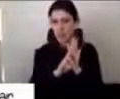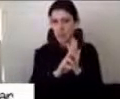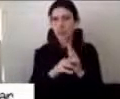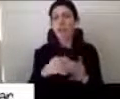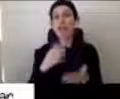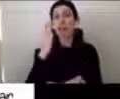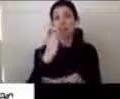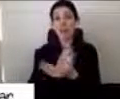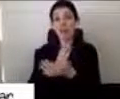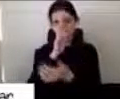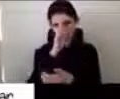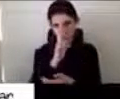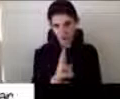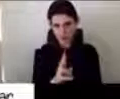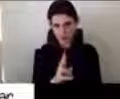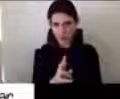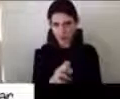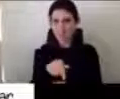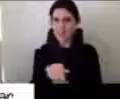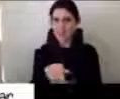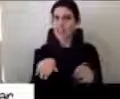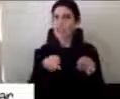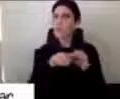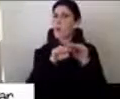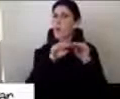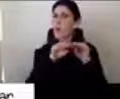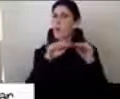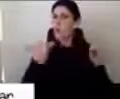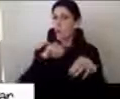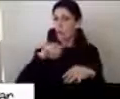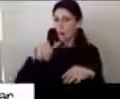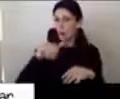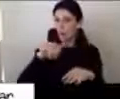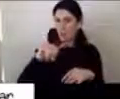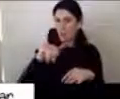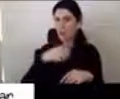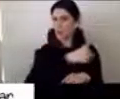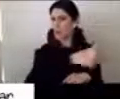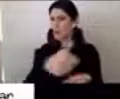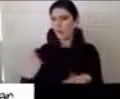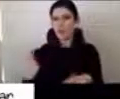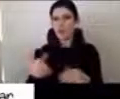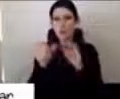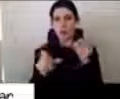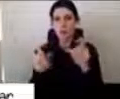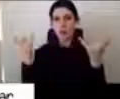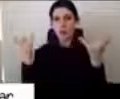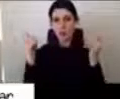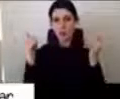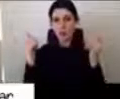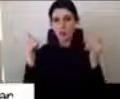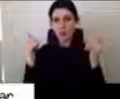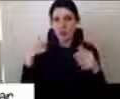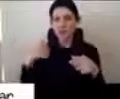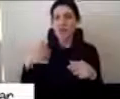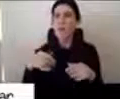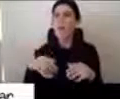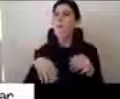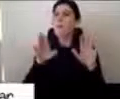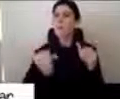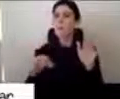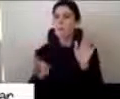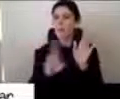lo que a su vez lo hace igualitario, pues todos los jugadores están bajo las mismas condiciones. Gracias a todas